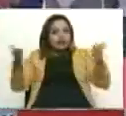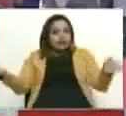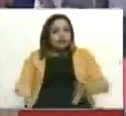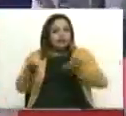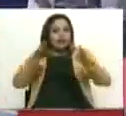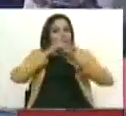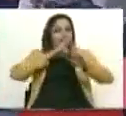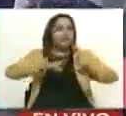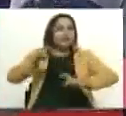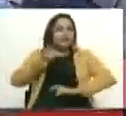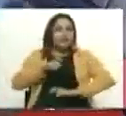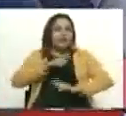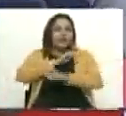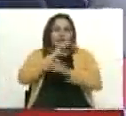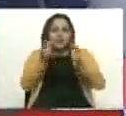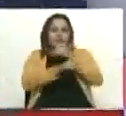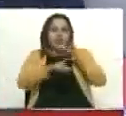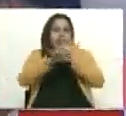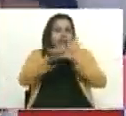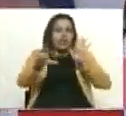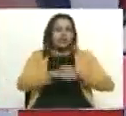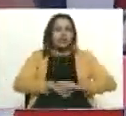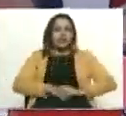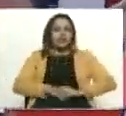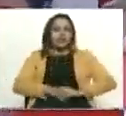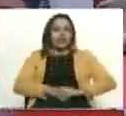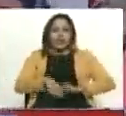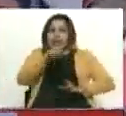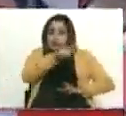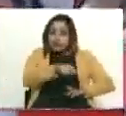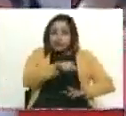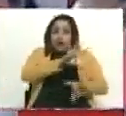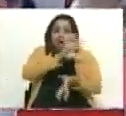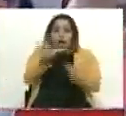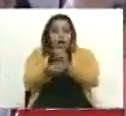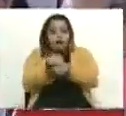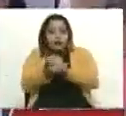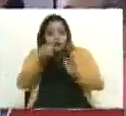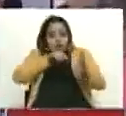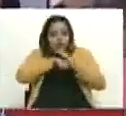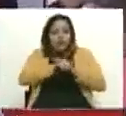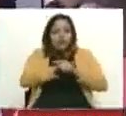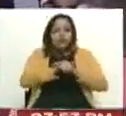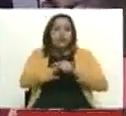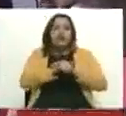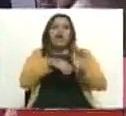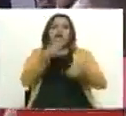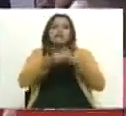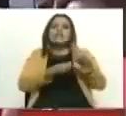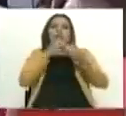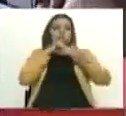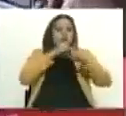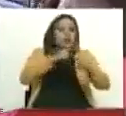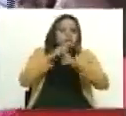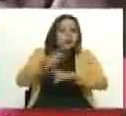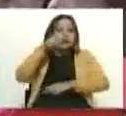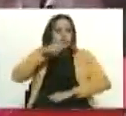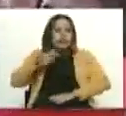necesarias, que transformen las leyes y ellas se armonicen dentro de ellas para darle respuestas al pueblo.